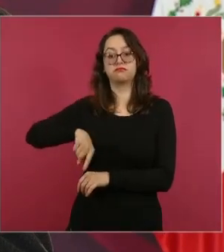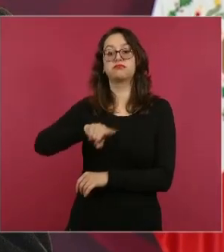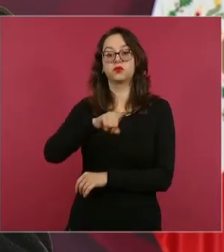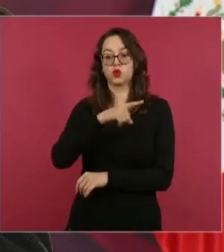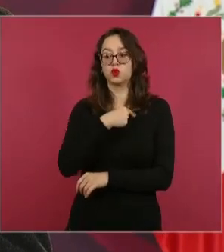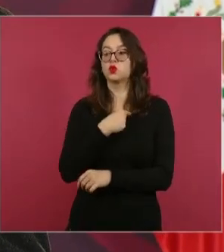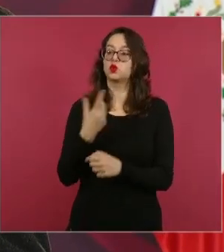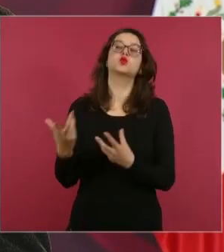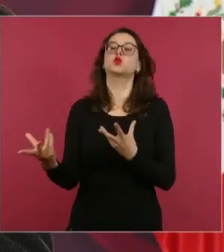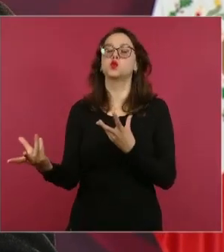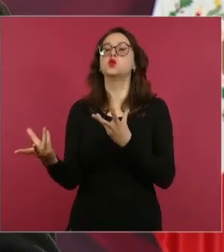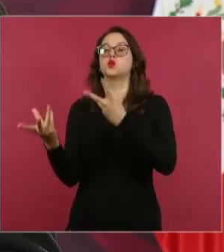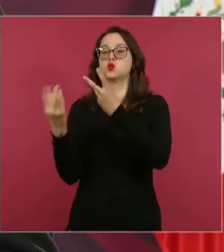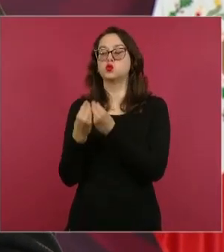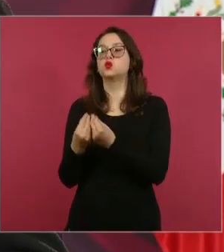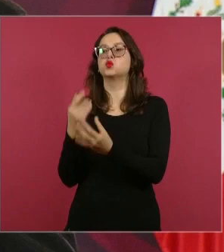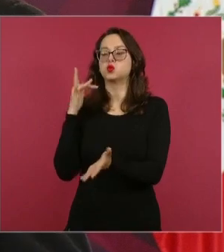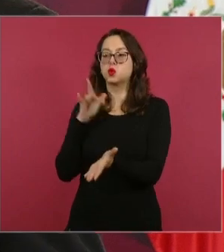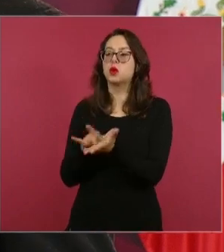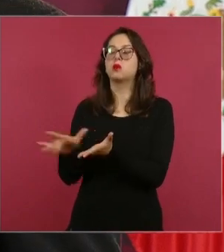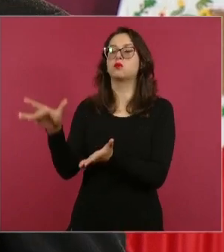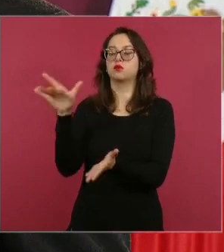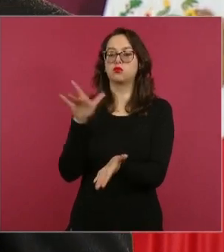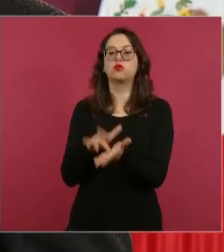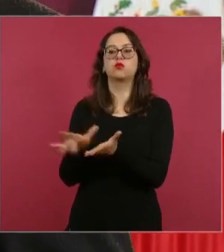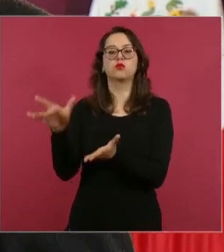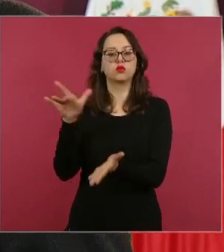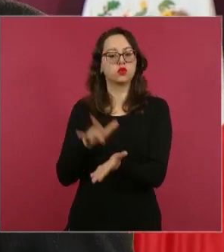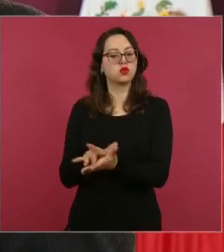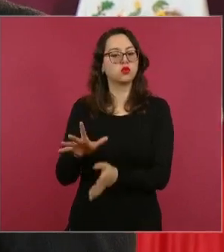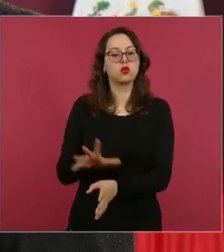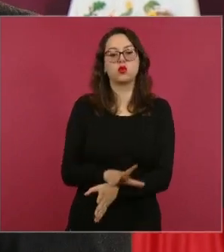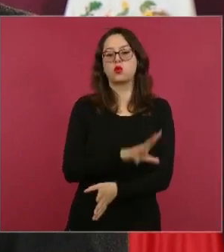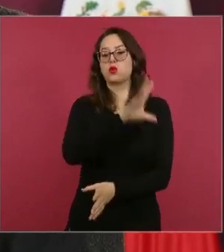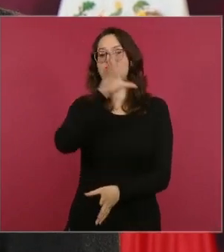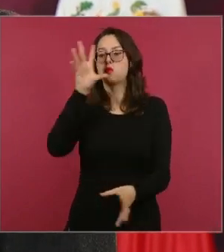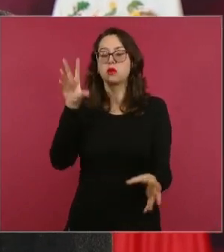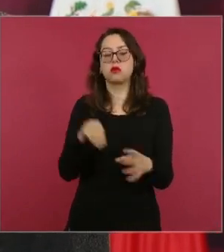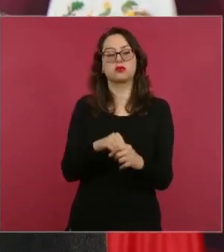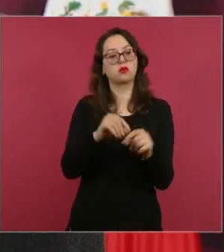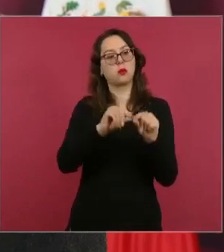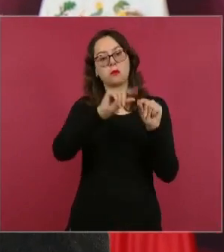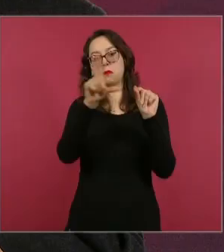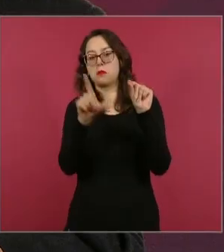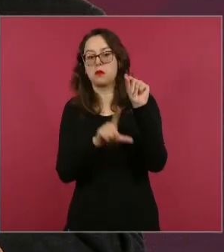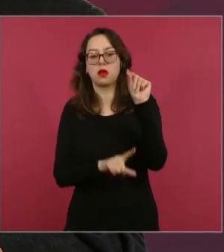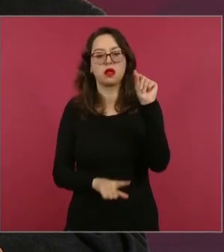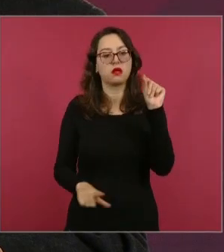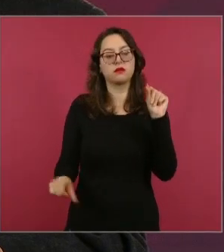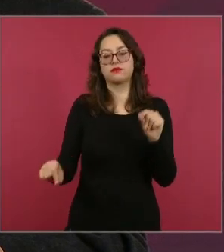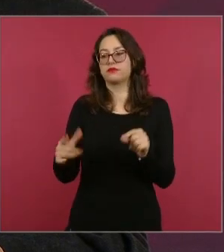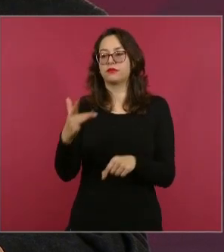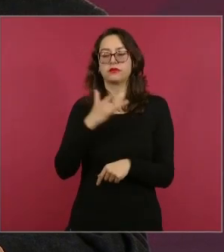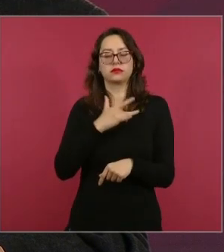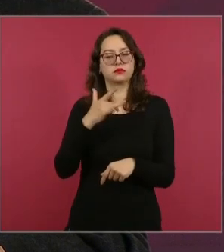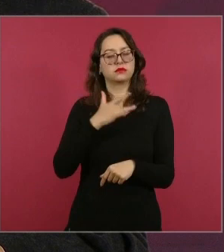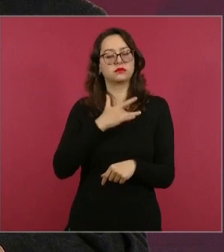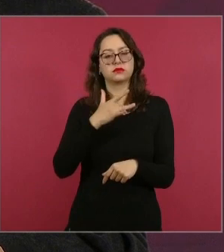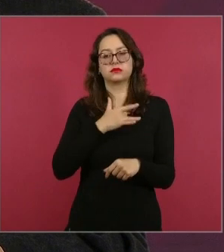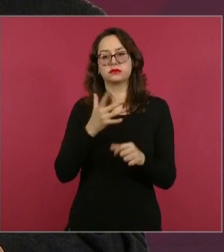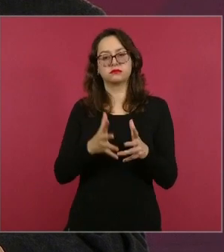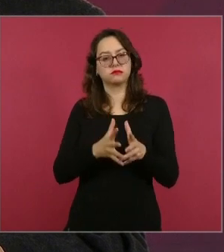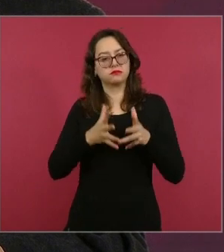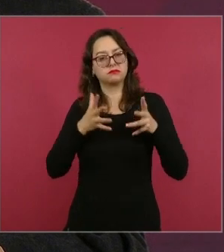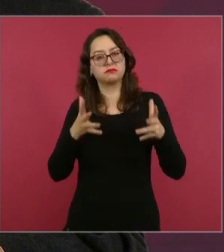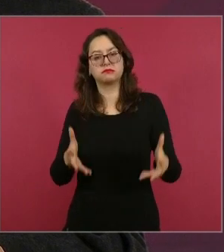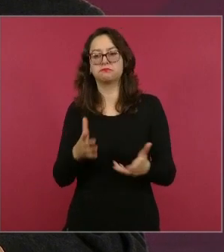con el apoyo del pueblo de México que siempre muy